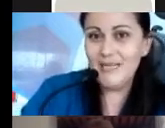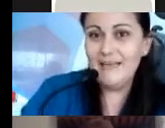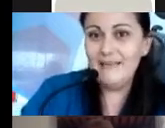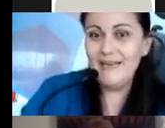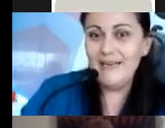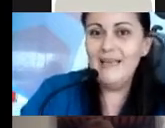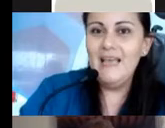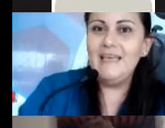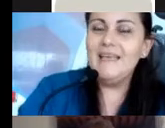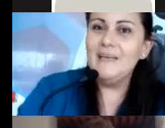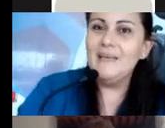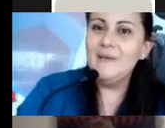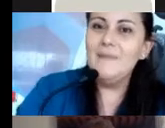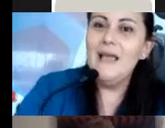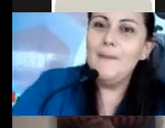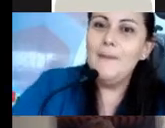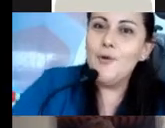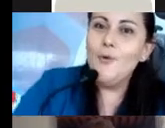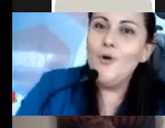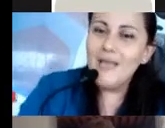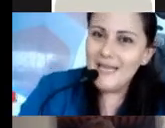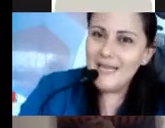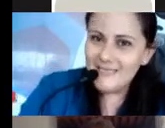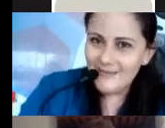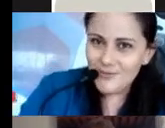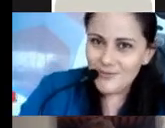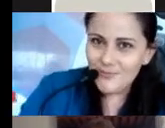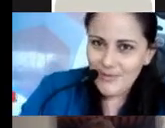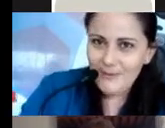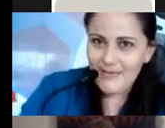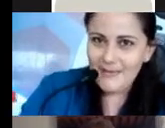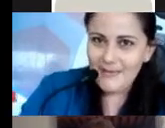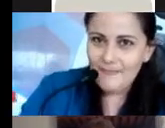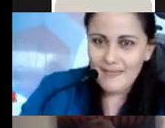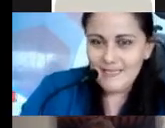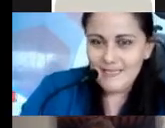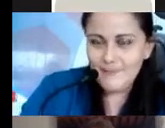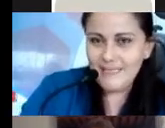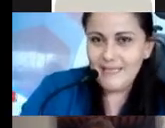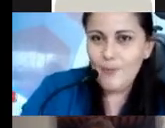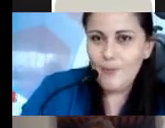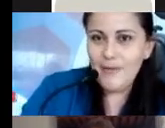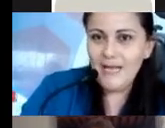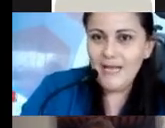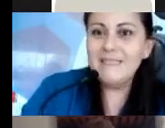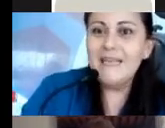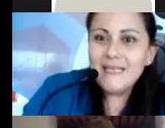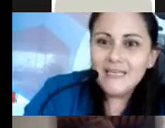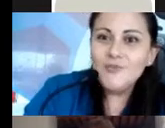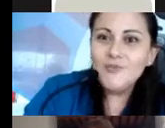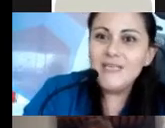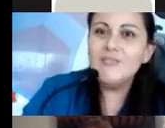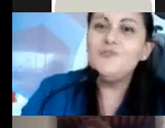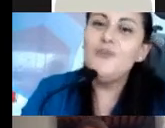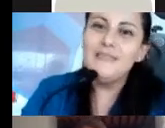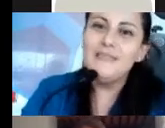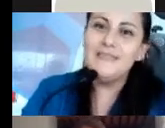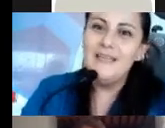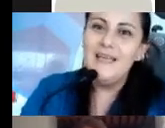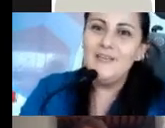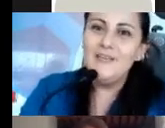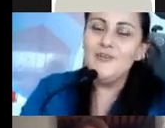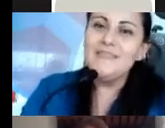de cadera y que también provoque la anteversión pélvica. Es bastante complicado hacer esas dos